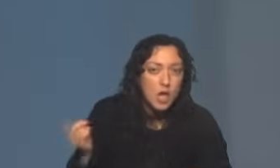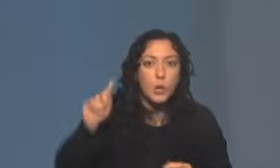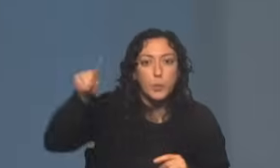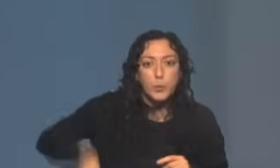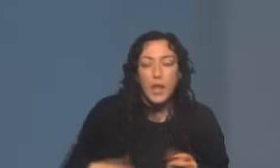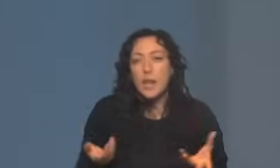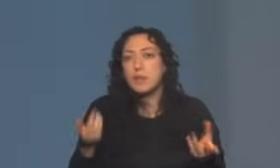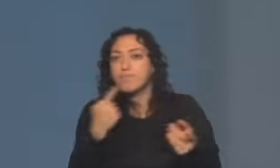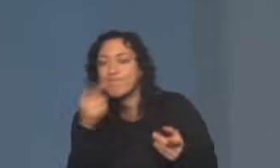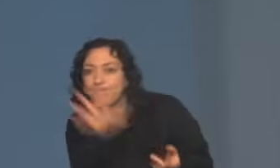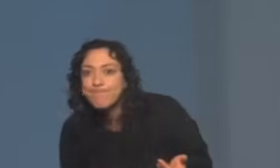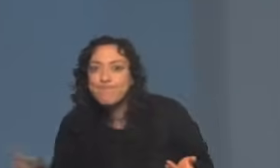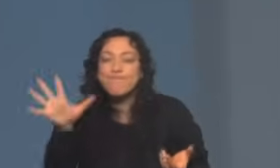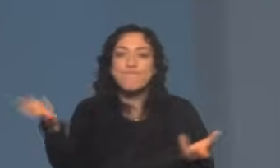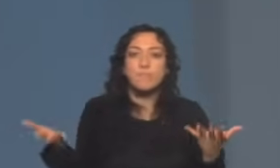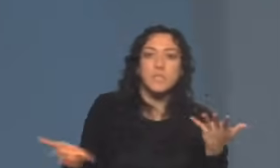y misterios